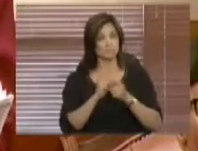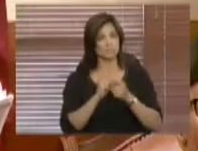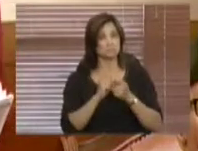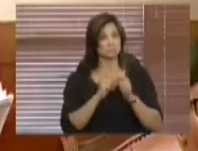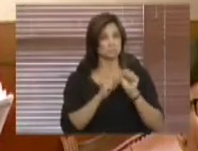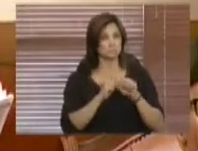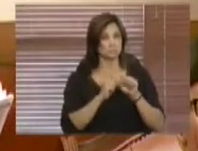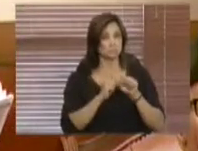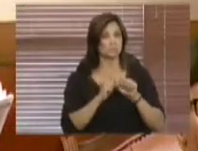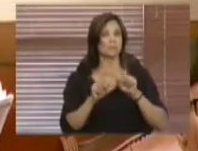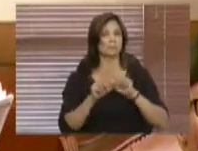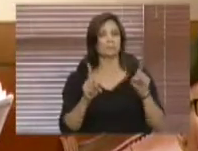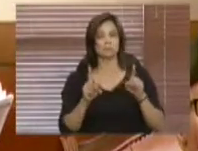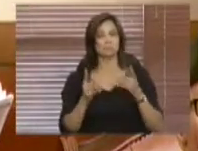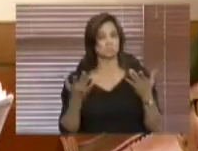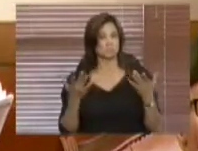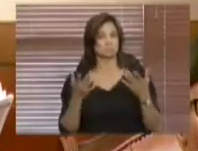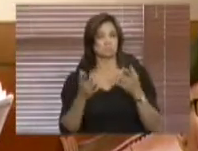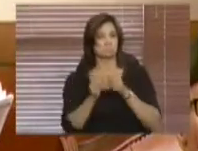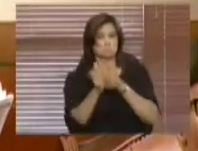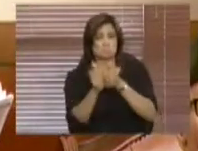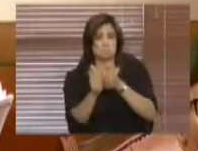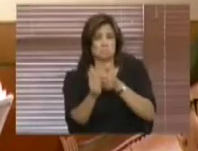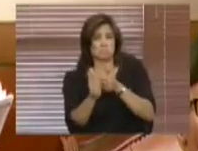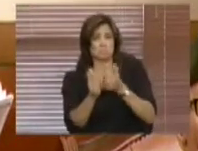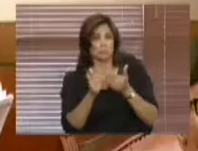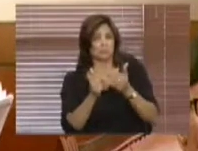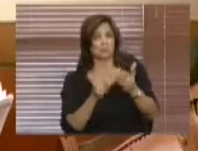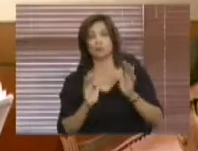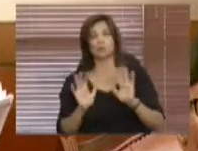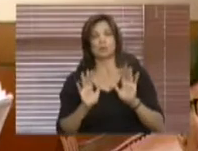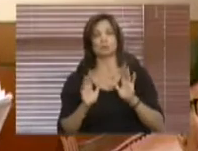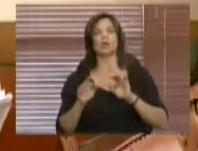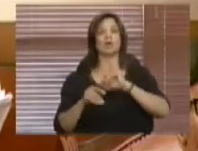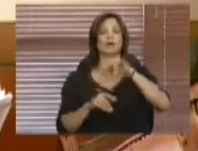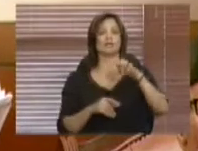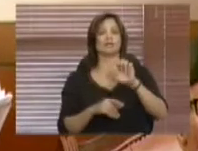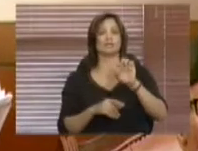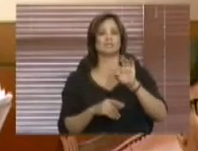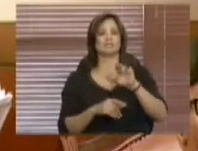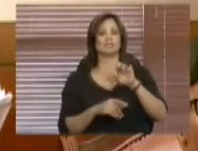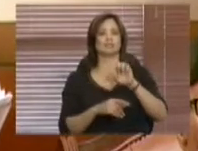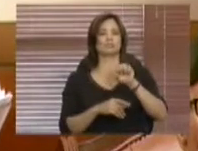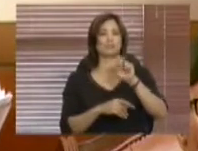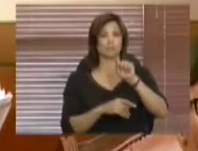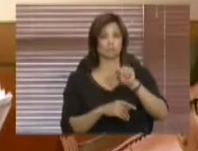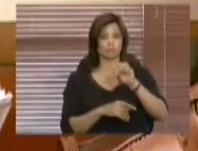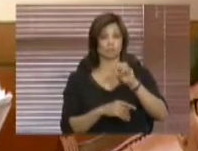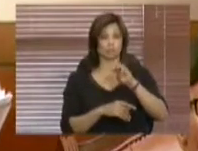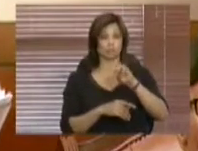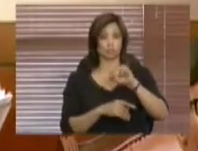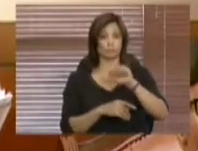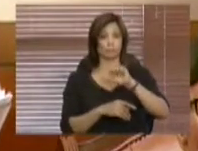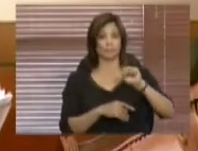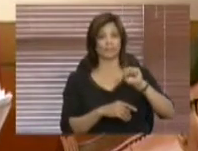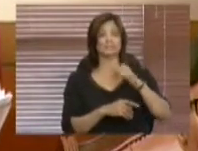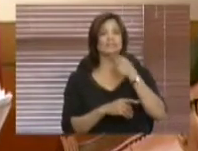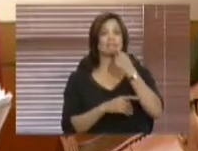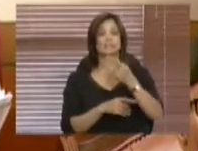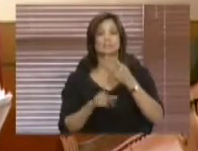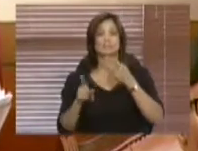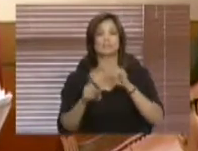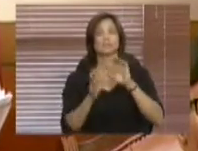cual si fuera un texto inmutable. Jefferson, Thomas Jefferson, decía: